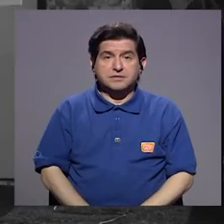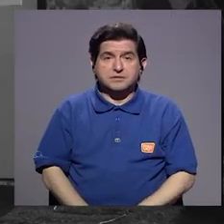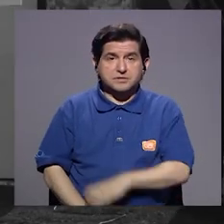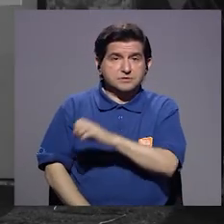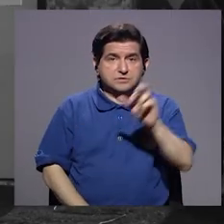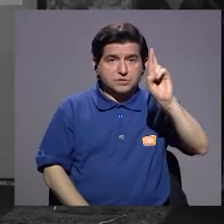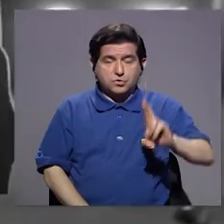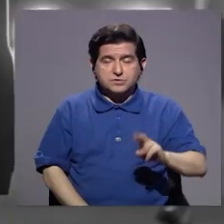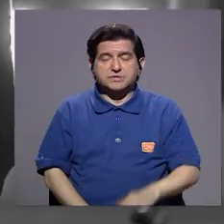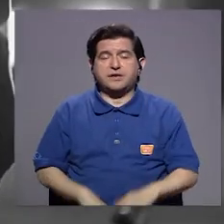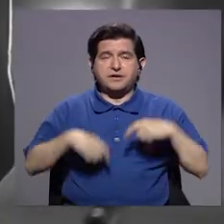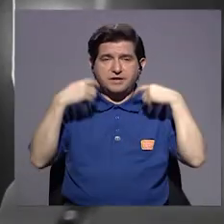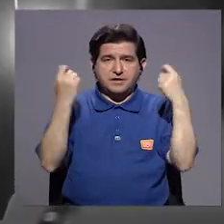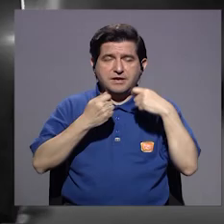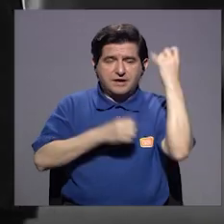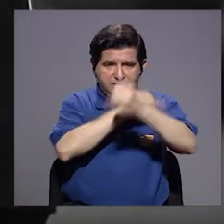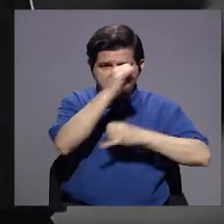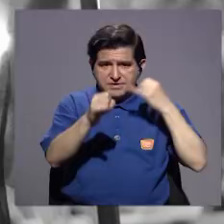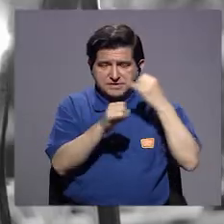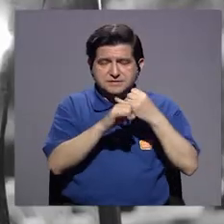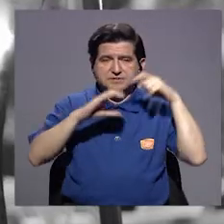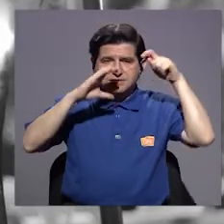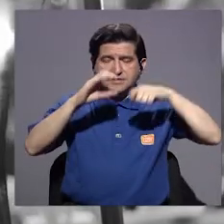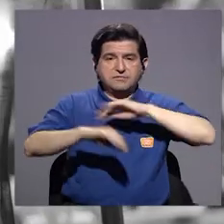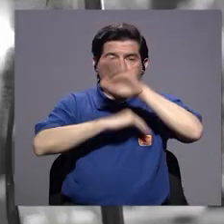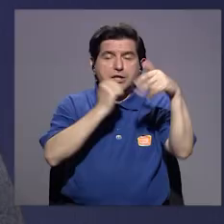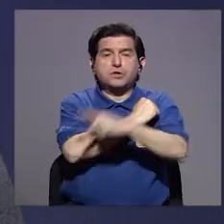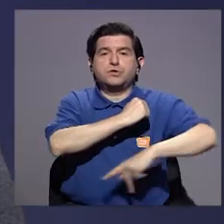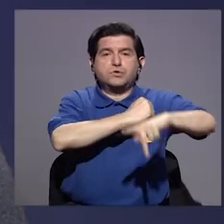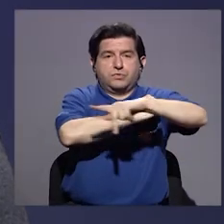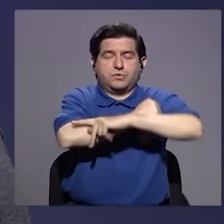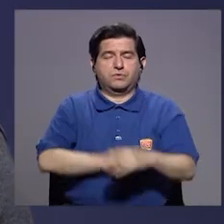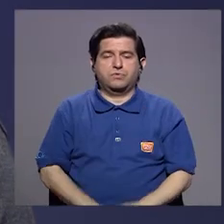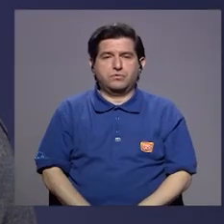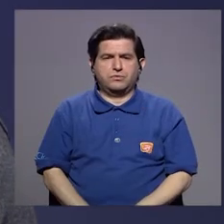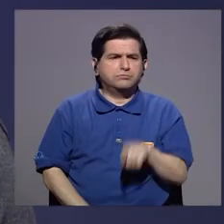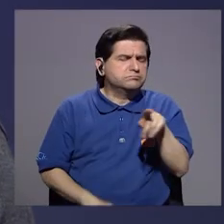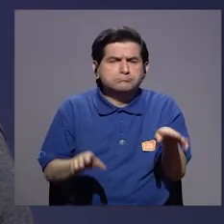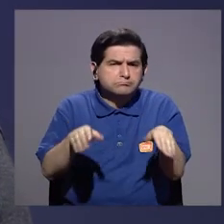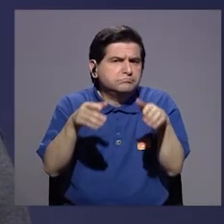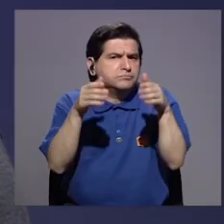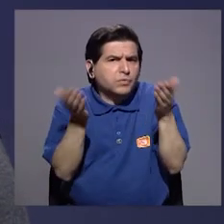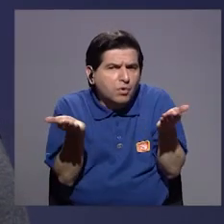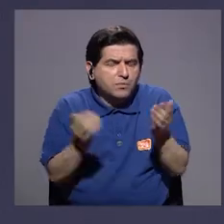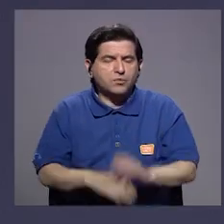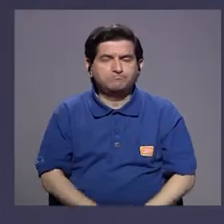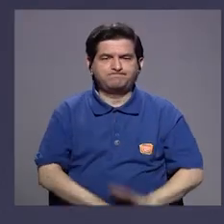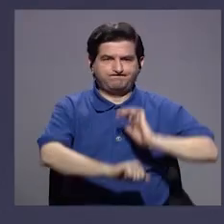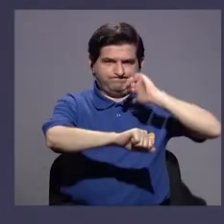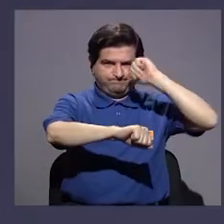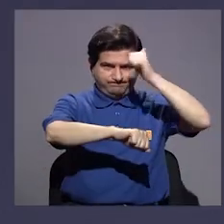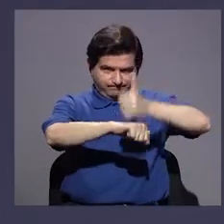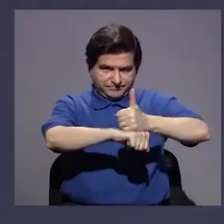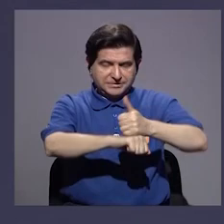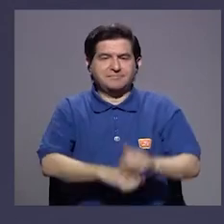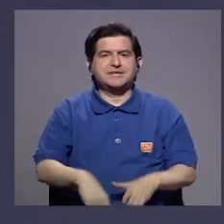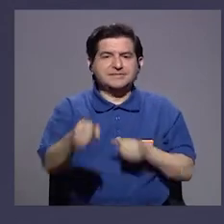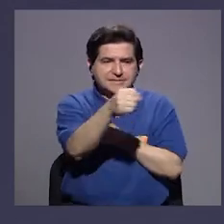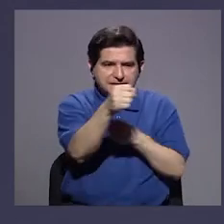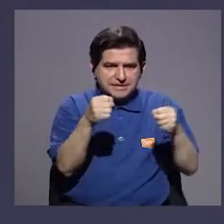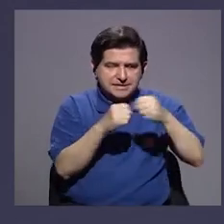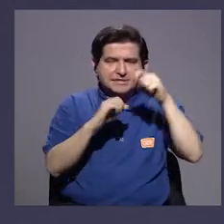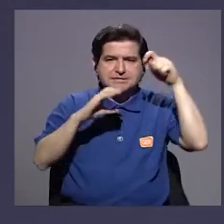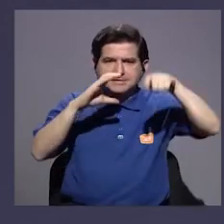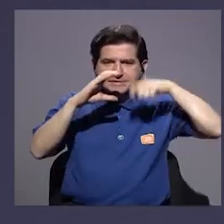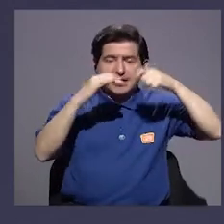el Costa Rica Festival Internacional de Cine es para todo el país. Para hacerlo posible, establecimos que fuera en las salas de